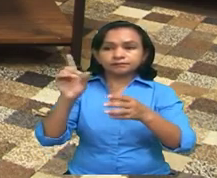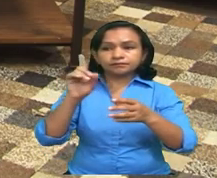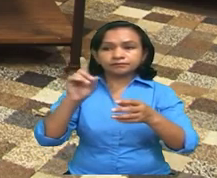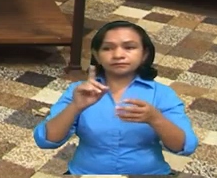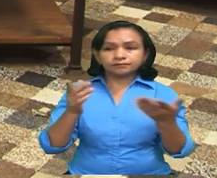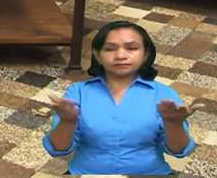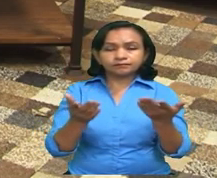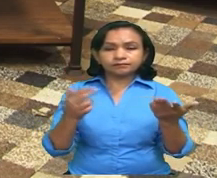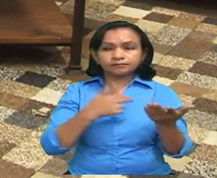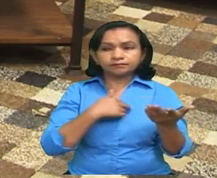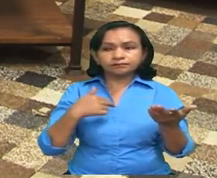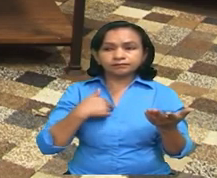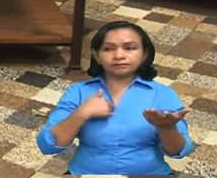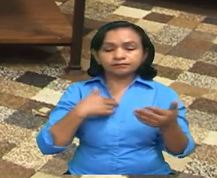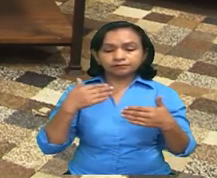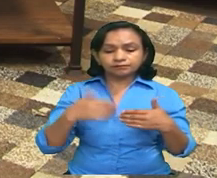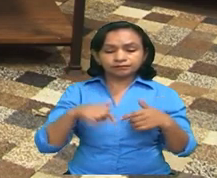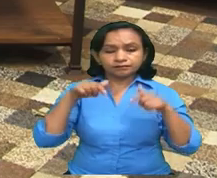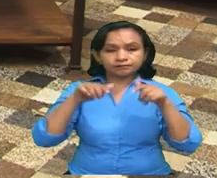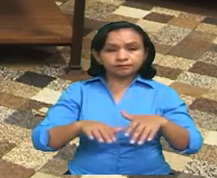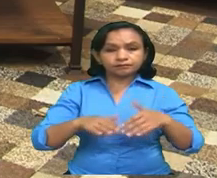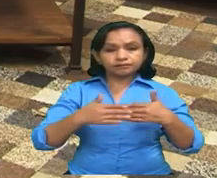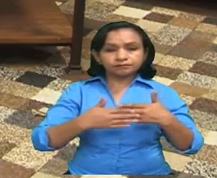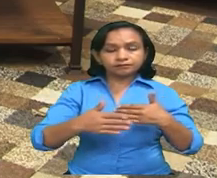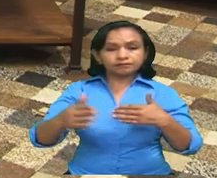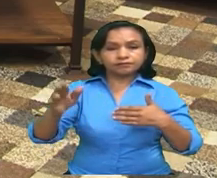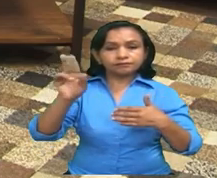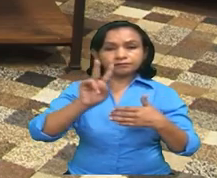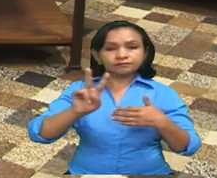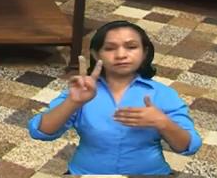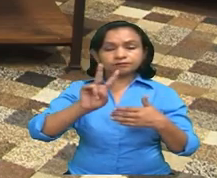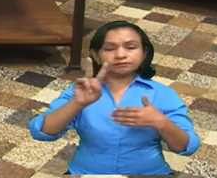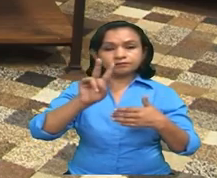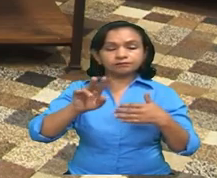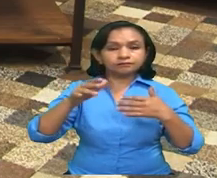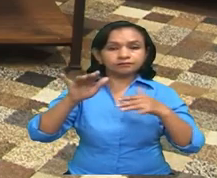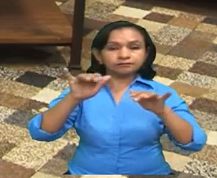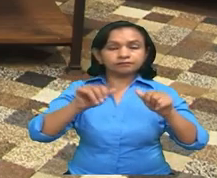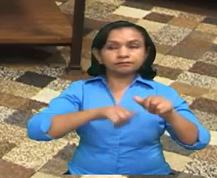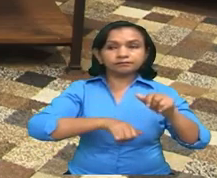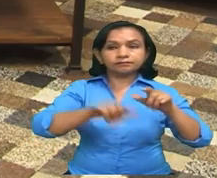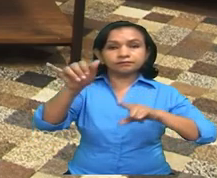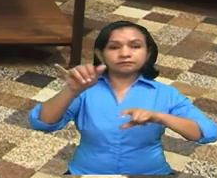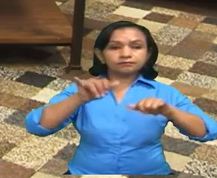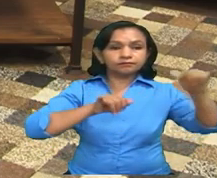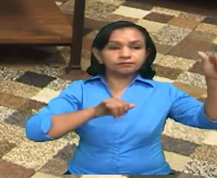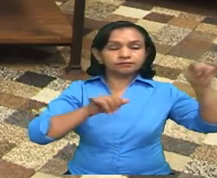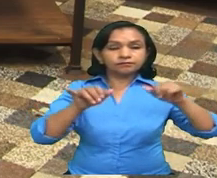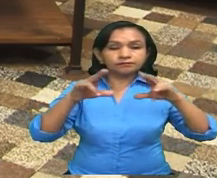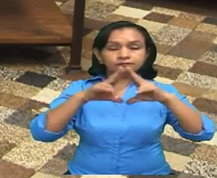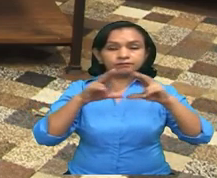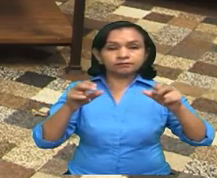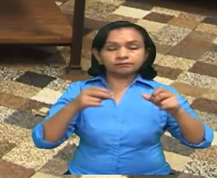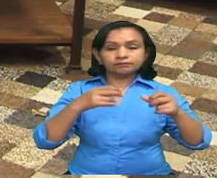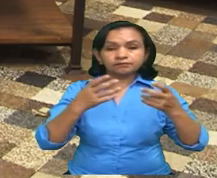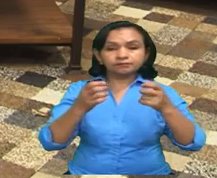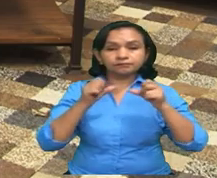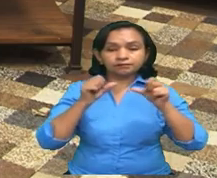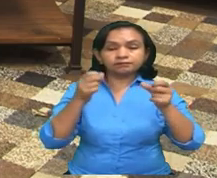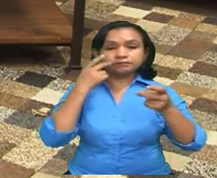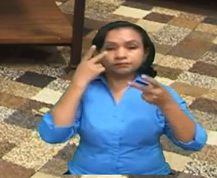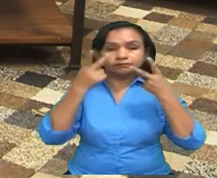la calidad del servicio que nosotros prestamos, ¿no? Mencionabas también antes que habían algunos que se